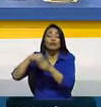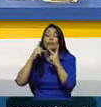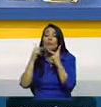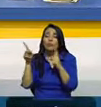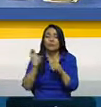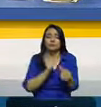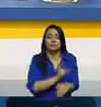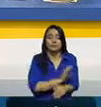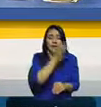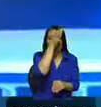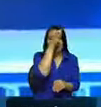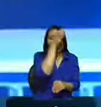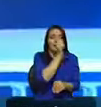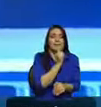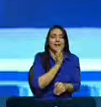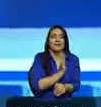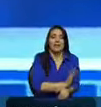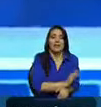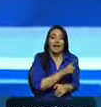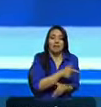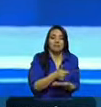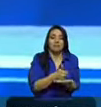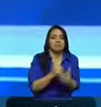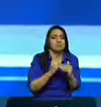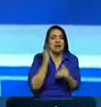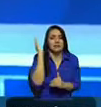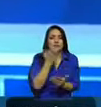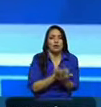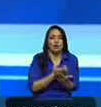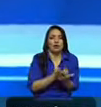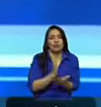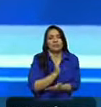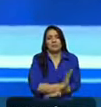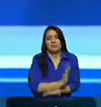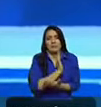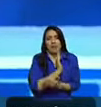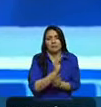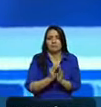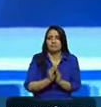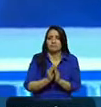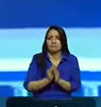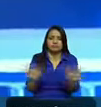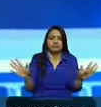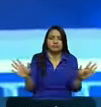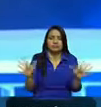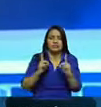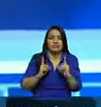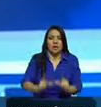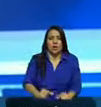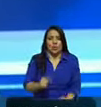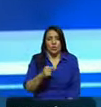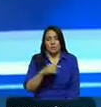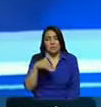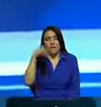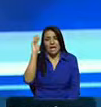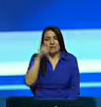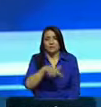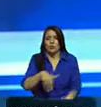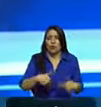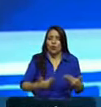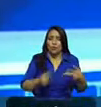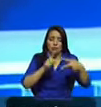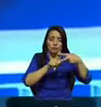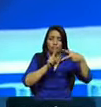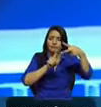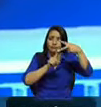como repito, las que se han beneficiado económicamente de esta ampliación de la cobertura en salud. Yo creo que